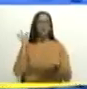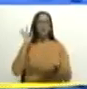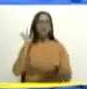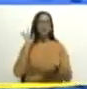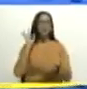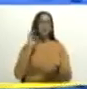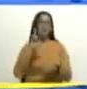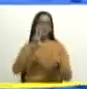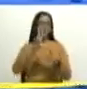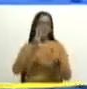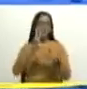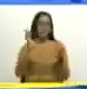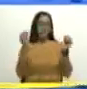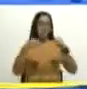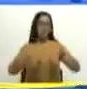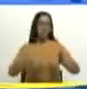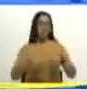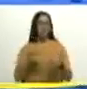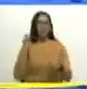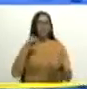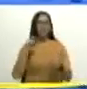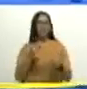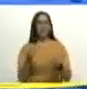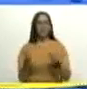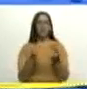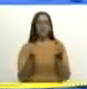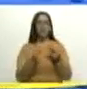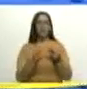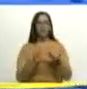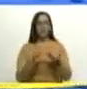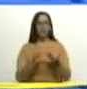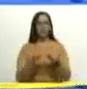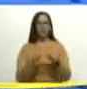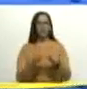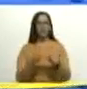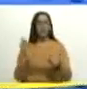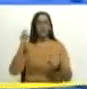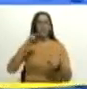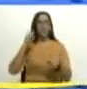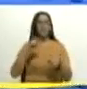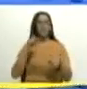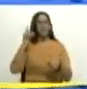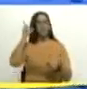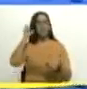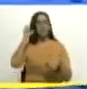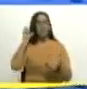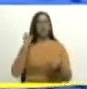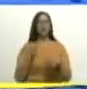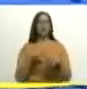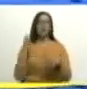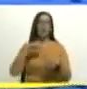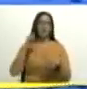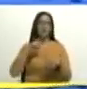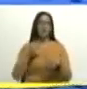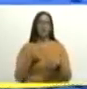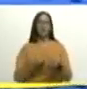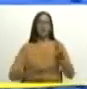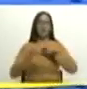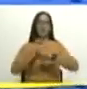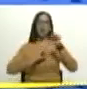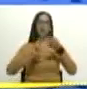ese tercer consenso, la necesidad del diálogo permanente, la necesidad de escucharnos, la necesidad de defender la